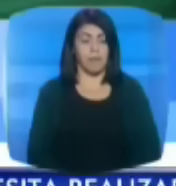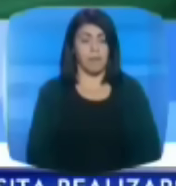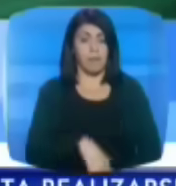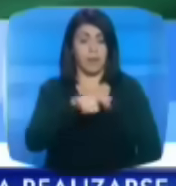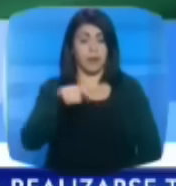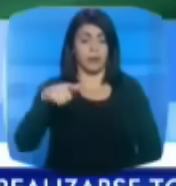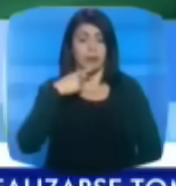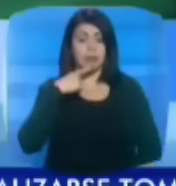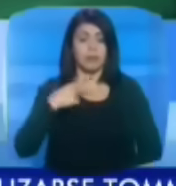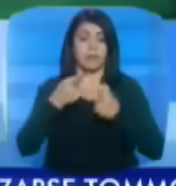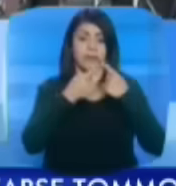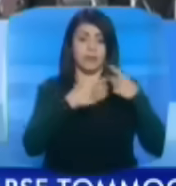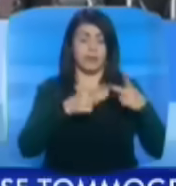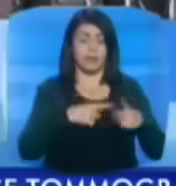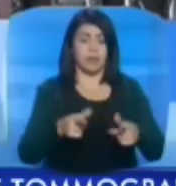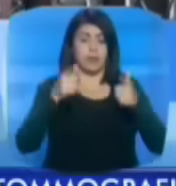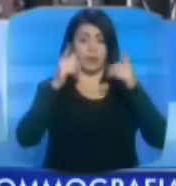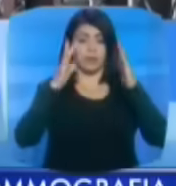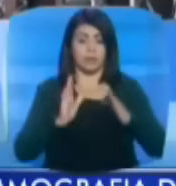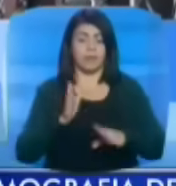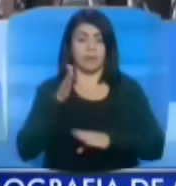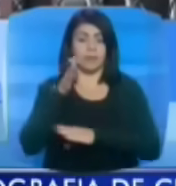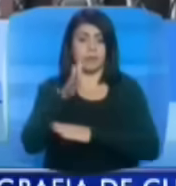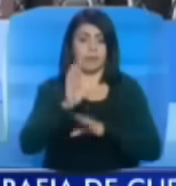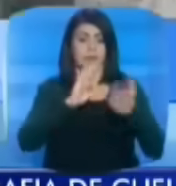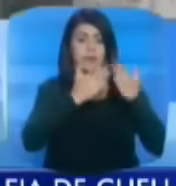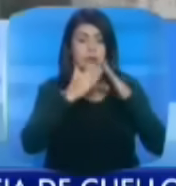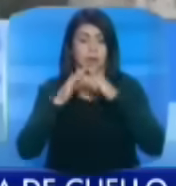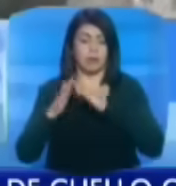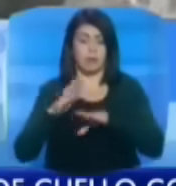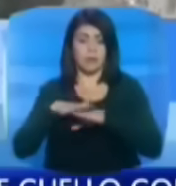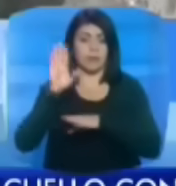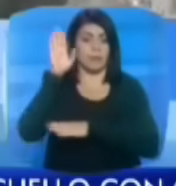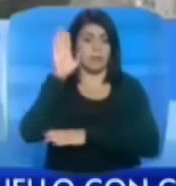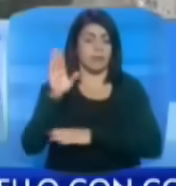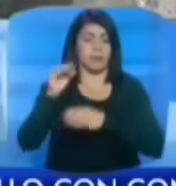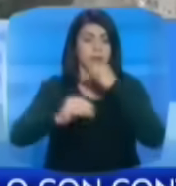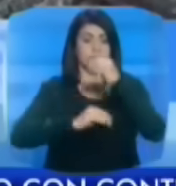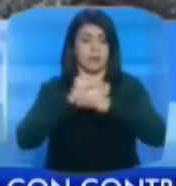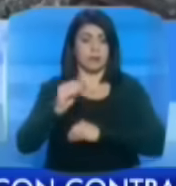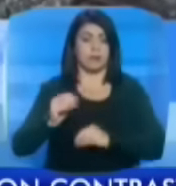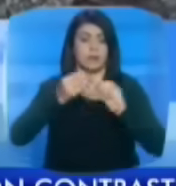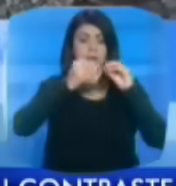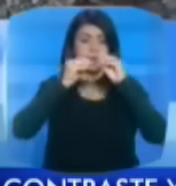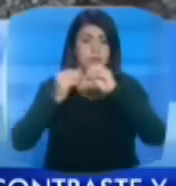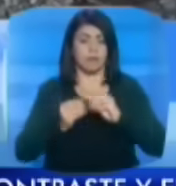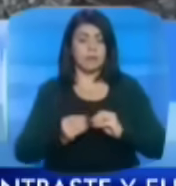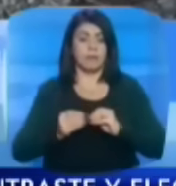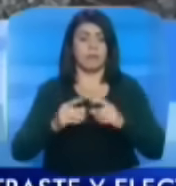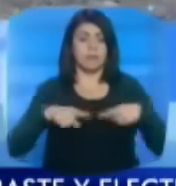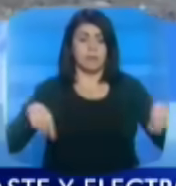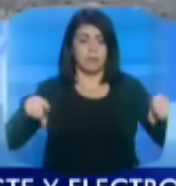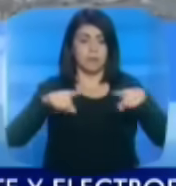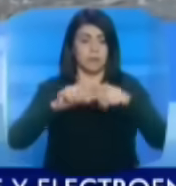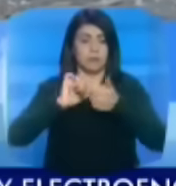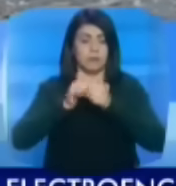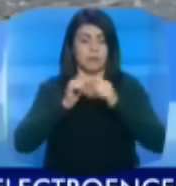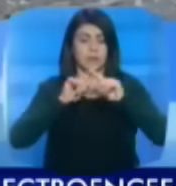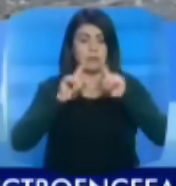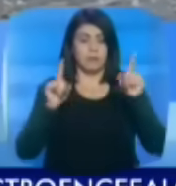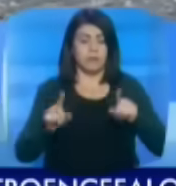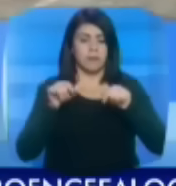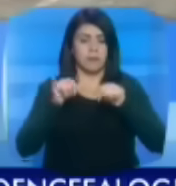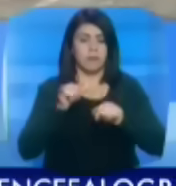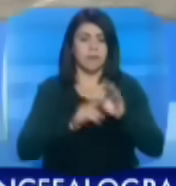Vecinos indicaron que diversas autoridades han acudido a la comunidad con la promesa de realizar las reparaciones en la cancha. Sin embargo,